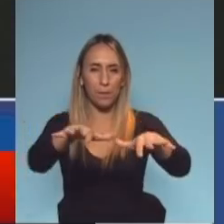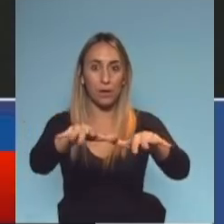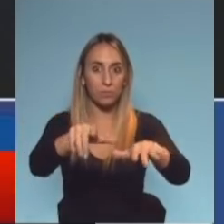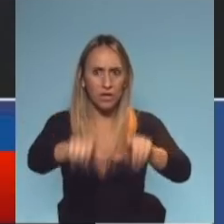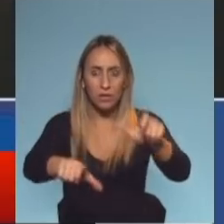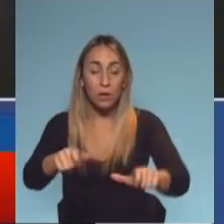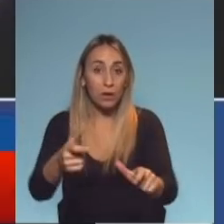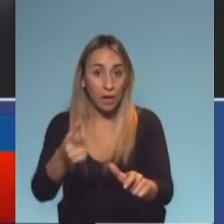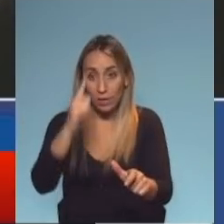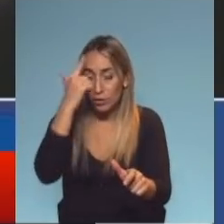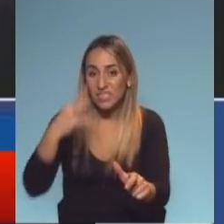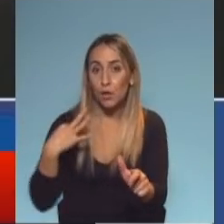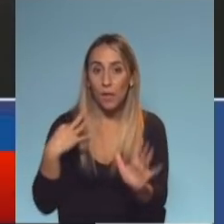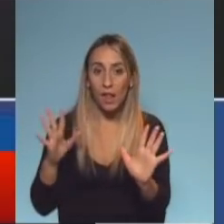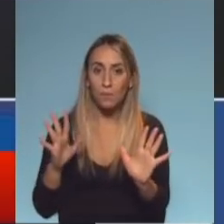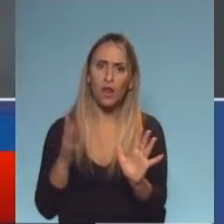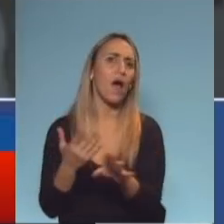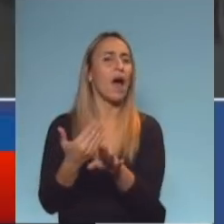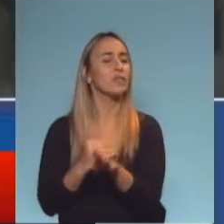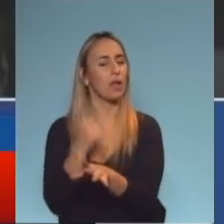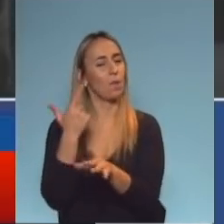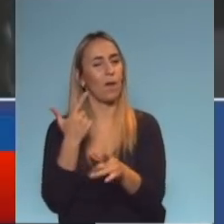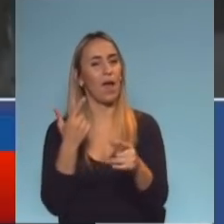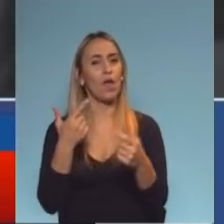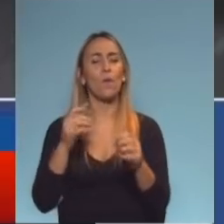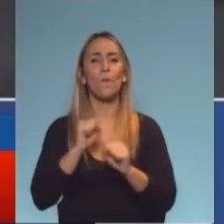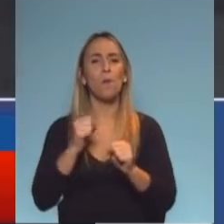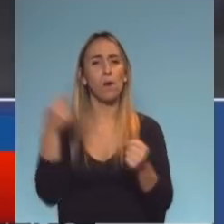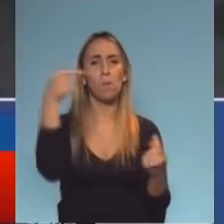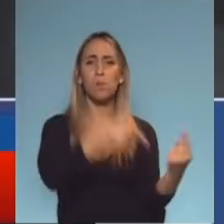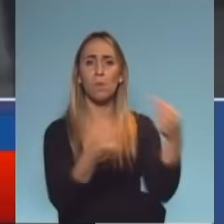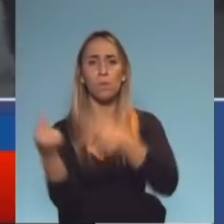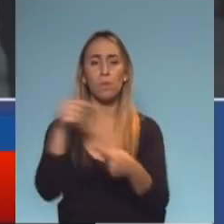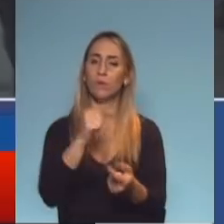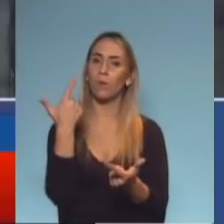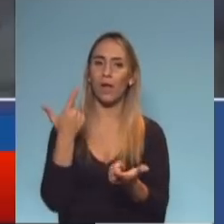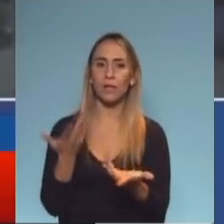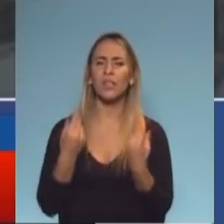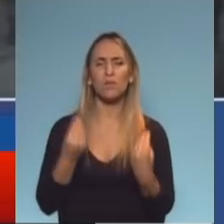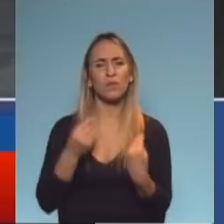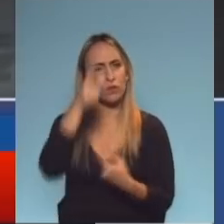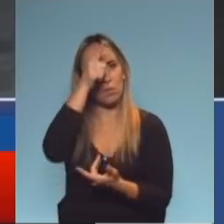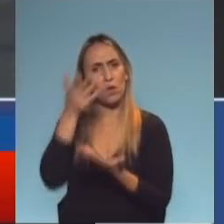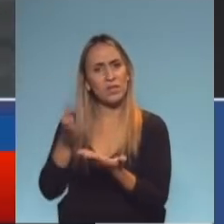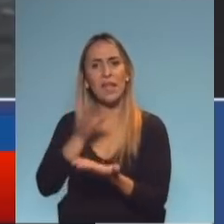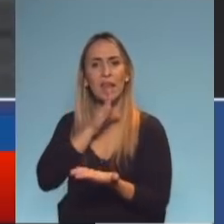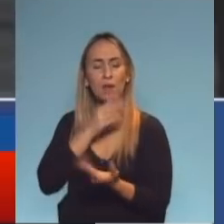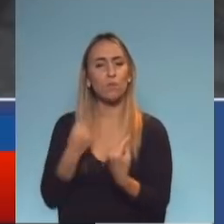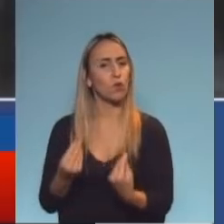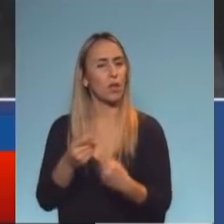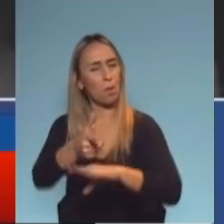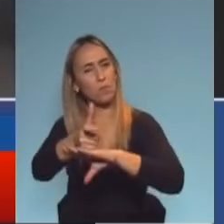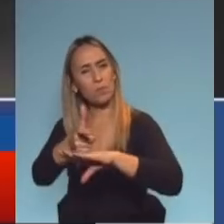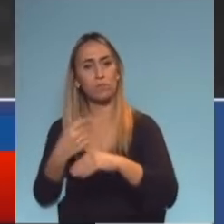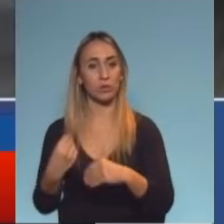de cohetes de un lado al otro. ¿Qué es lo que pasó ahí? ¿Por qué esa reacción de la policía israelí? Pero de hecho,